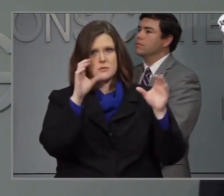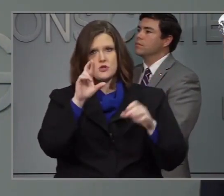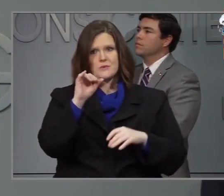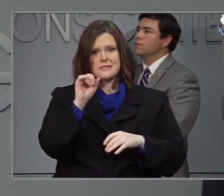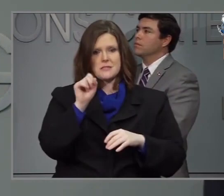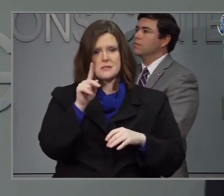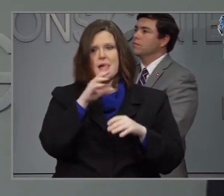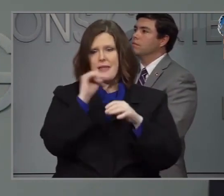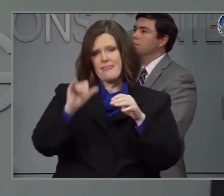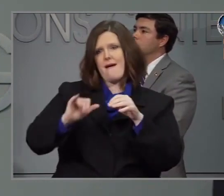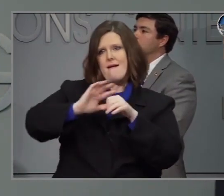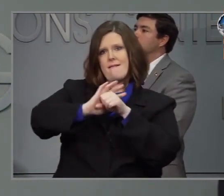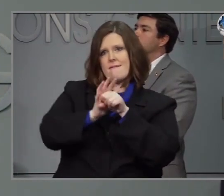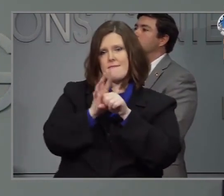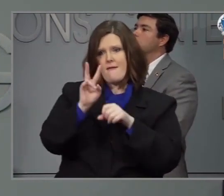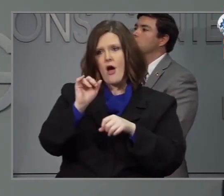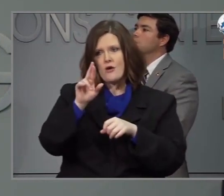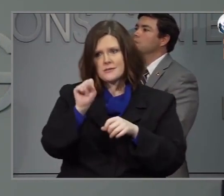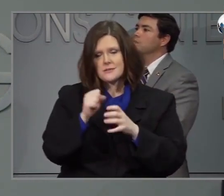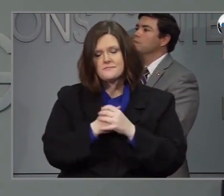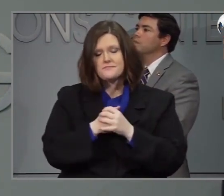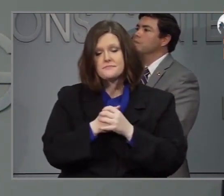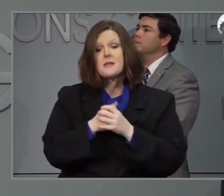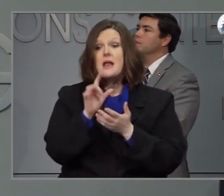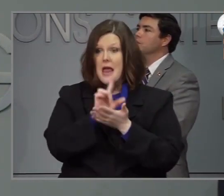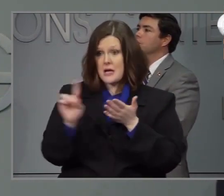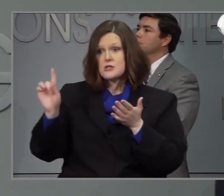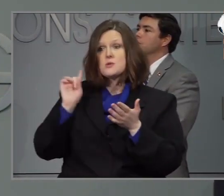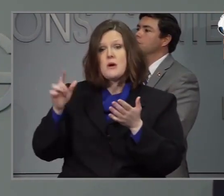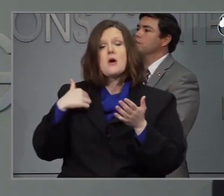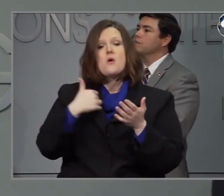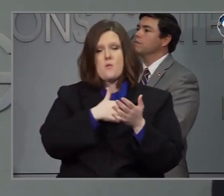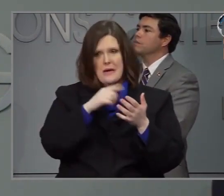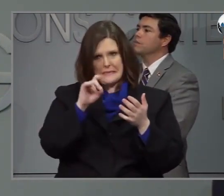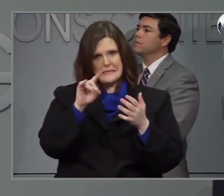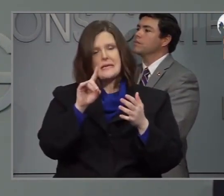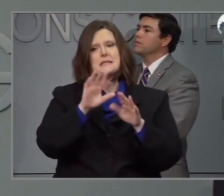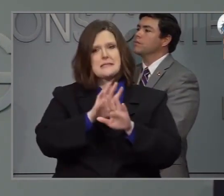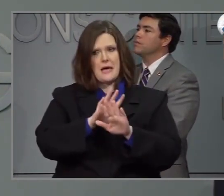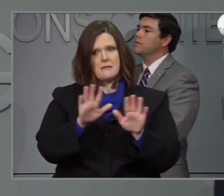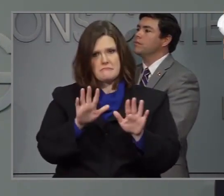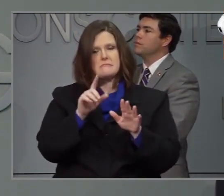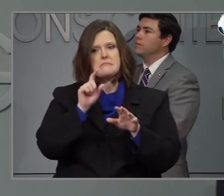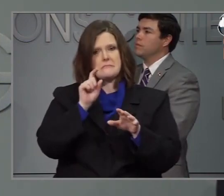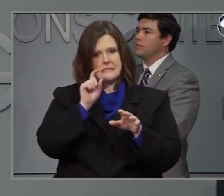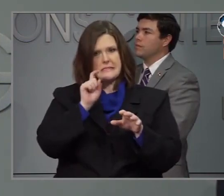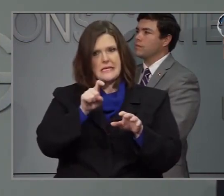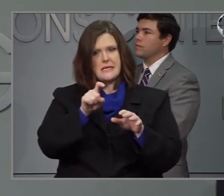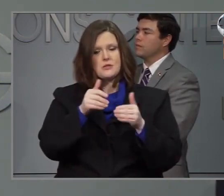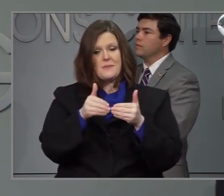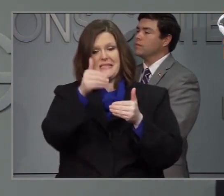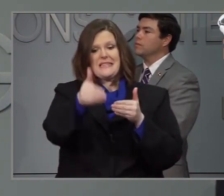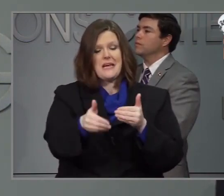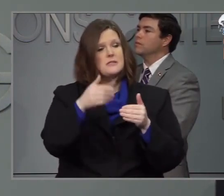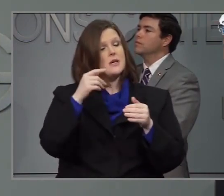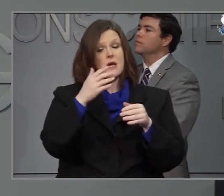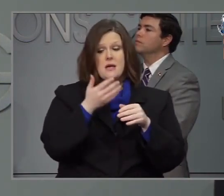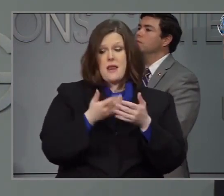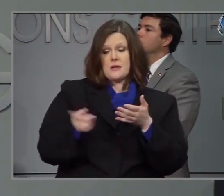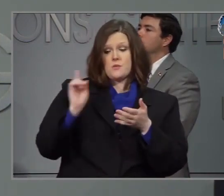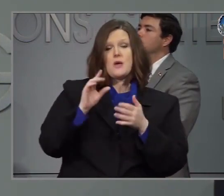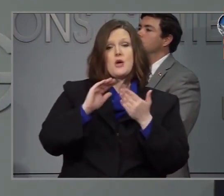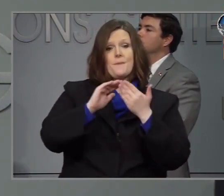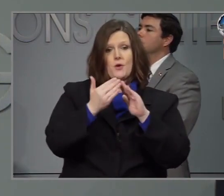en la primera parte de este brote como dije la semana pasada confirmamos la transmisión de comunidad y las